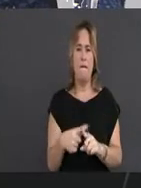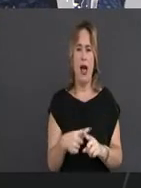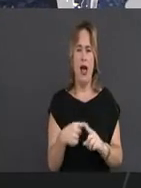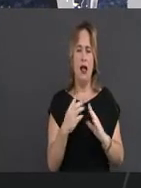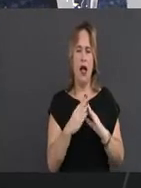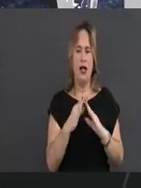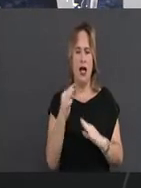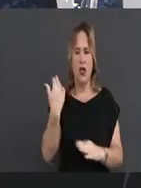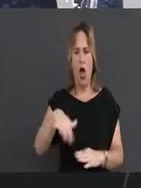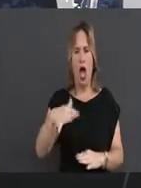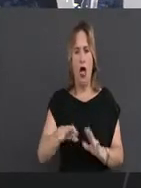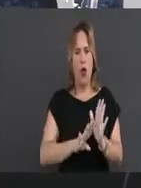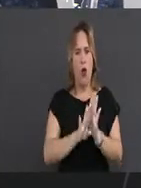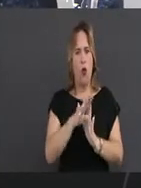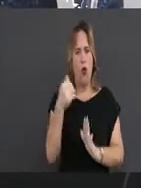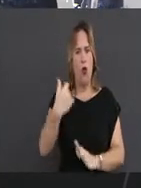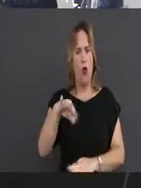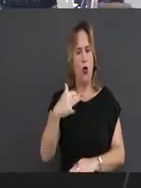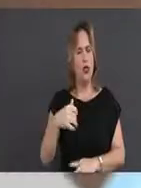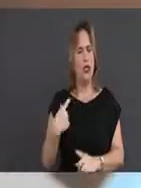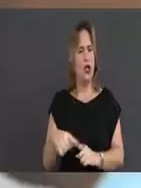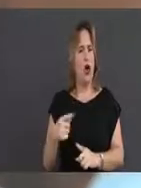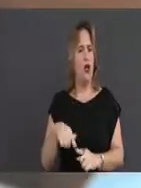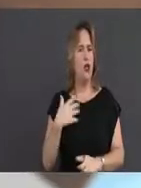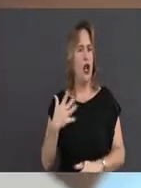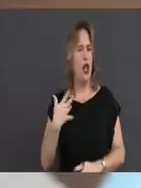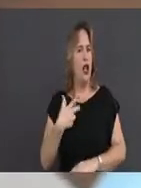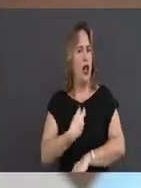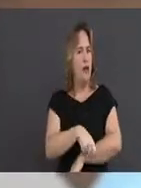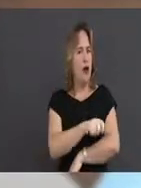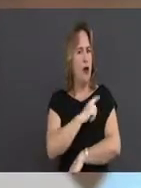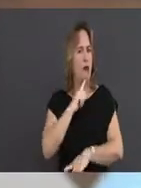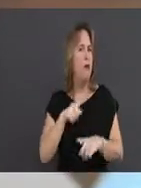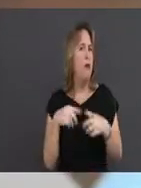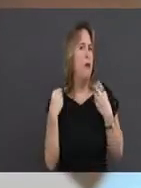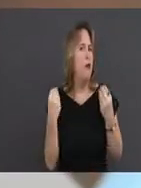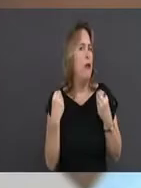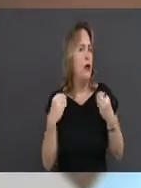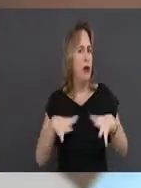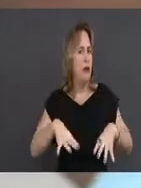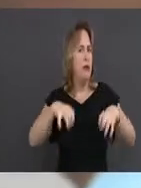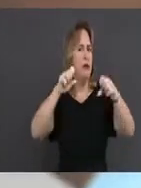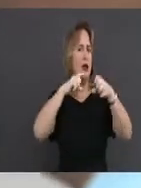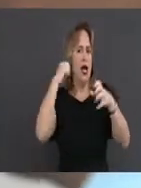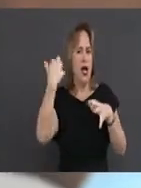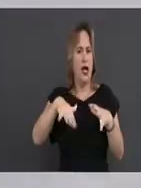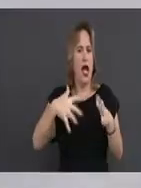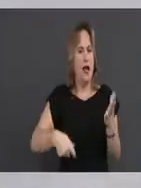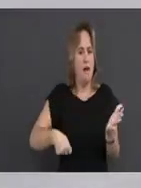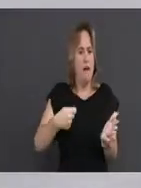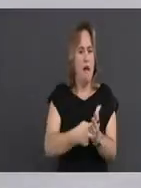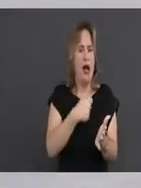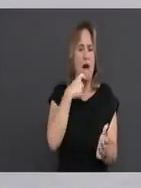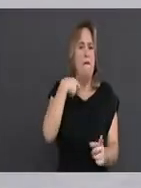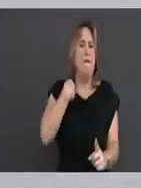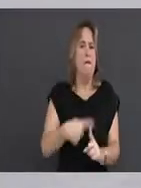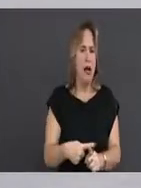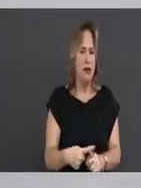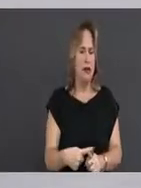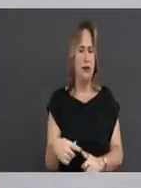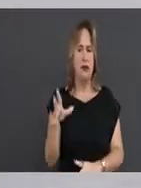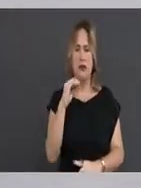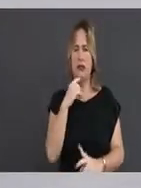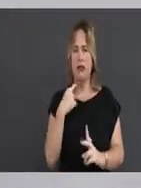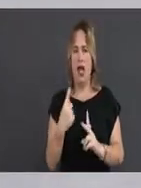hogares las tarifas eléctricas. Eso es otra de las quejas de nuestra población. ¿Por qué está pasando esto? A ver, nada, decirle a la población que